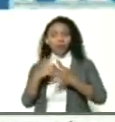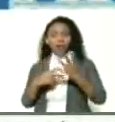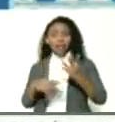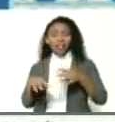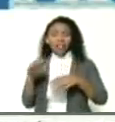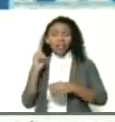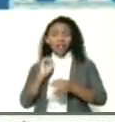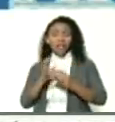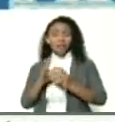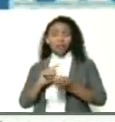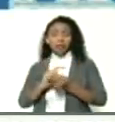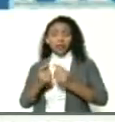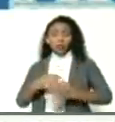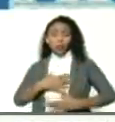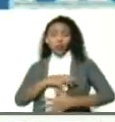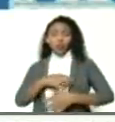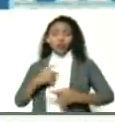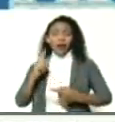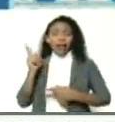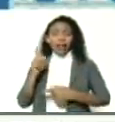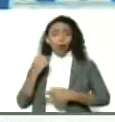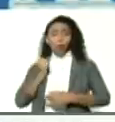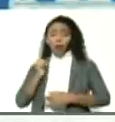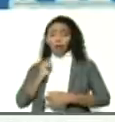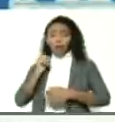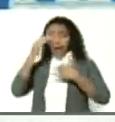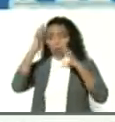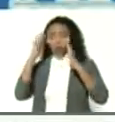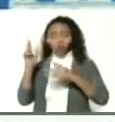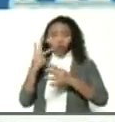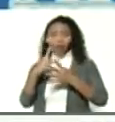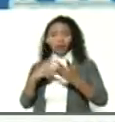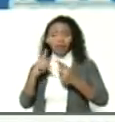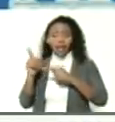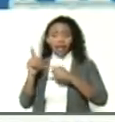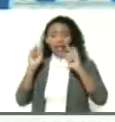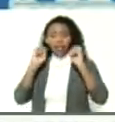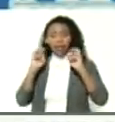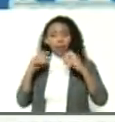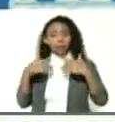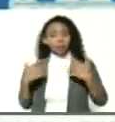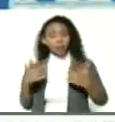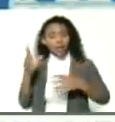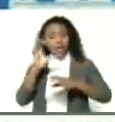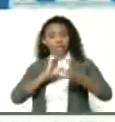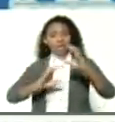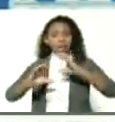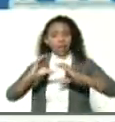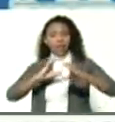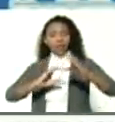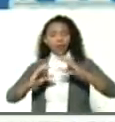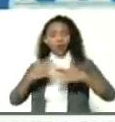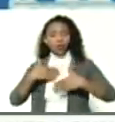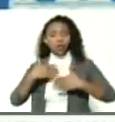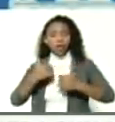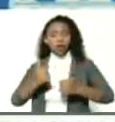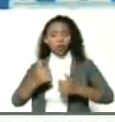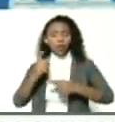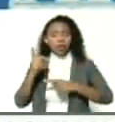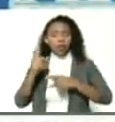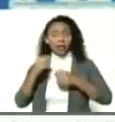específicas, no cualquier vacuna atiende las variantes. En base a ese criterio científico, sanitario